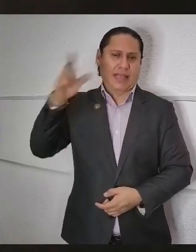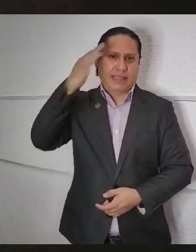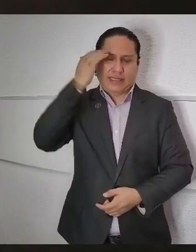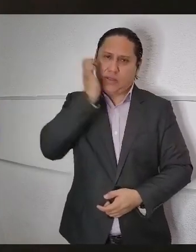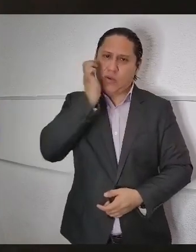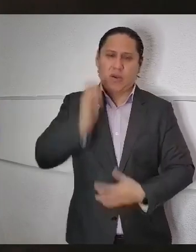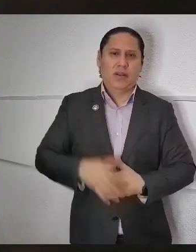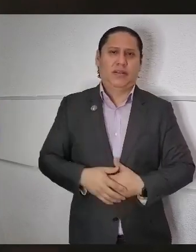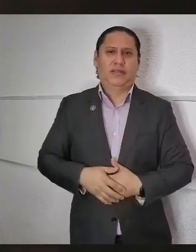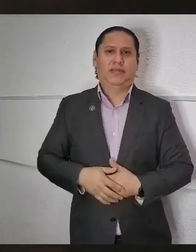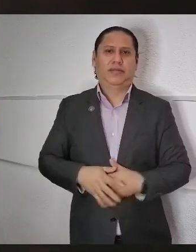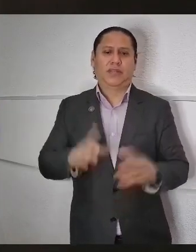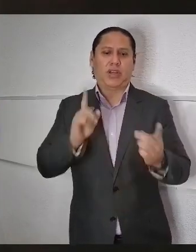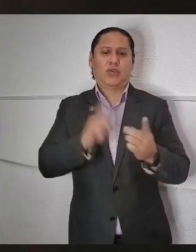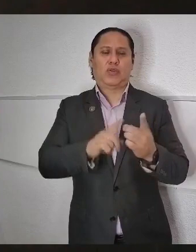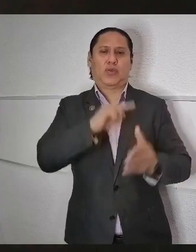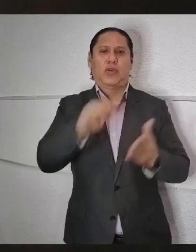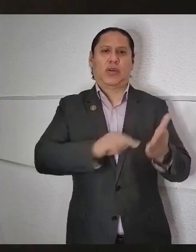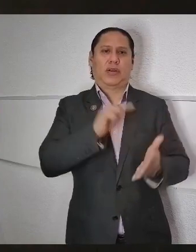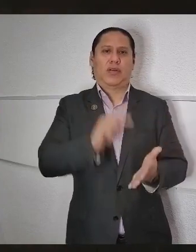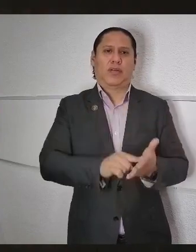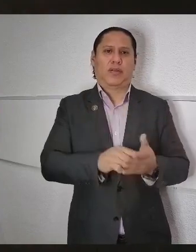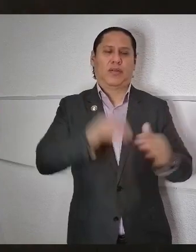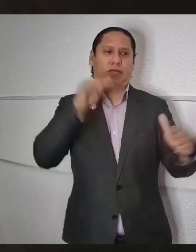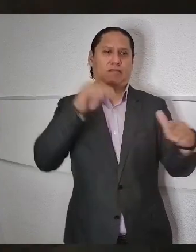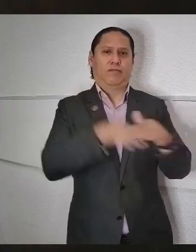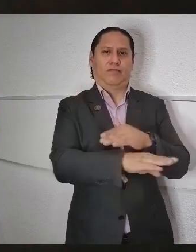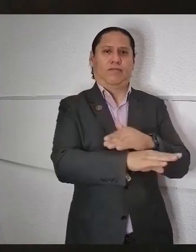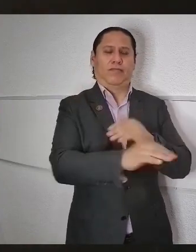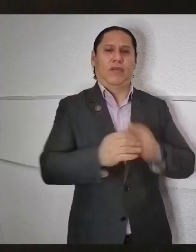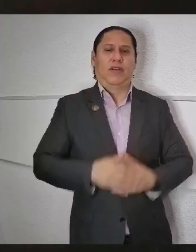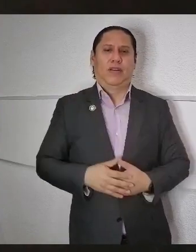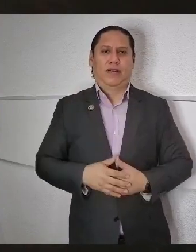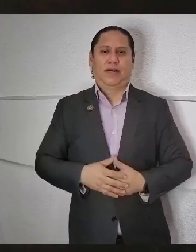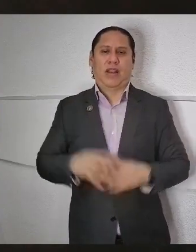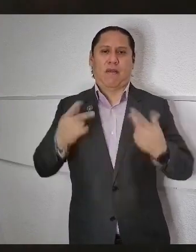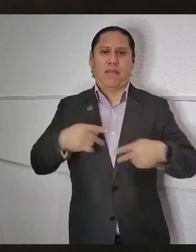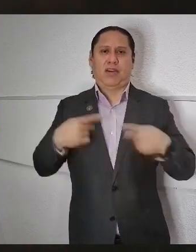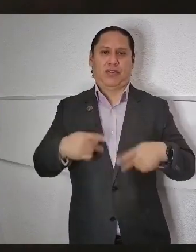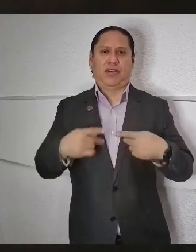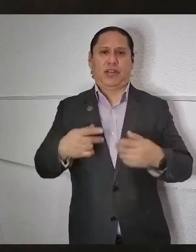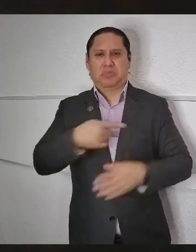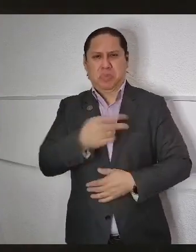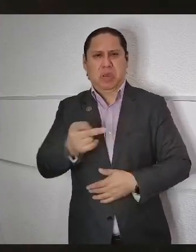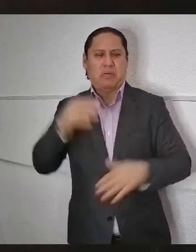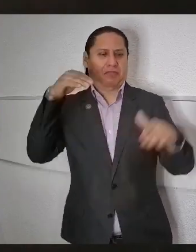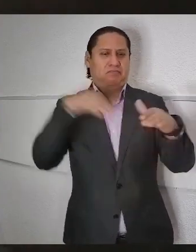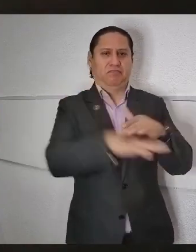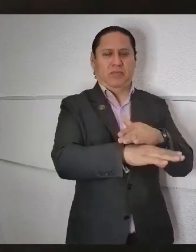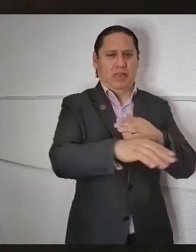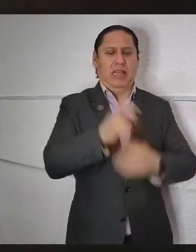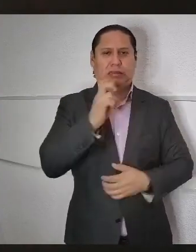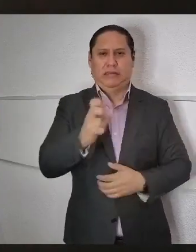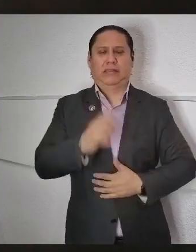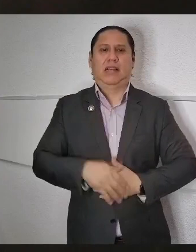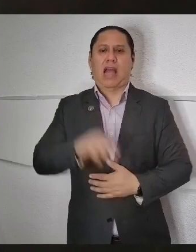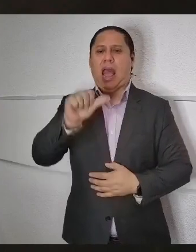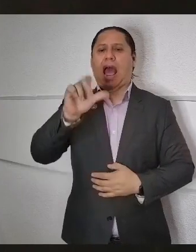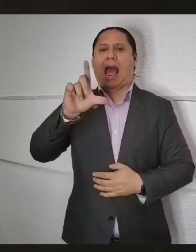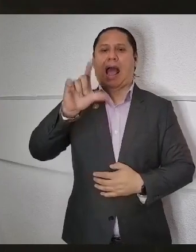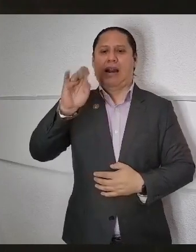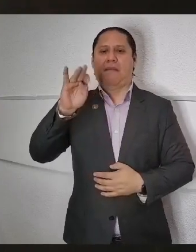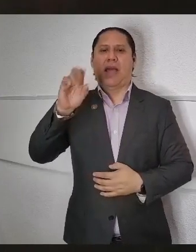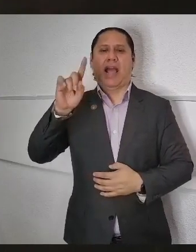Chiapas, donde se localiza el albergue comunitario SNA Xuntol. Lo anterior para dar cumplimiento a